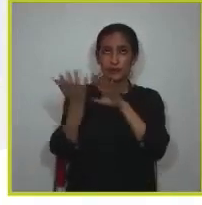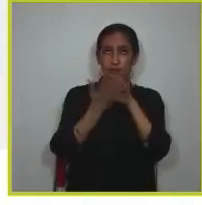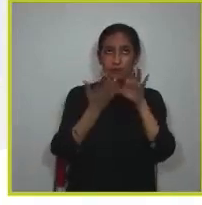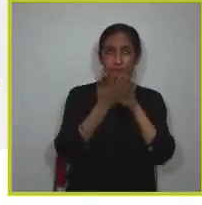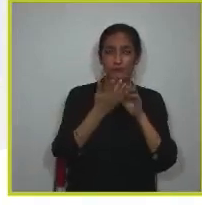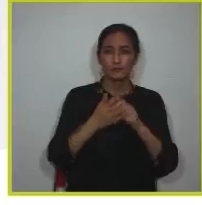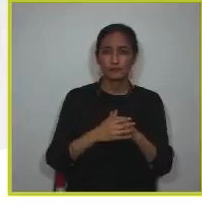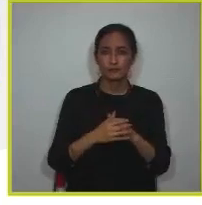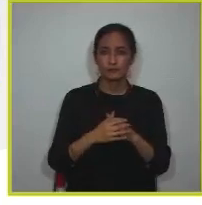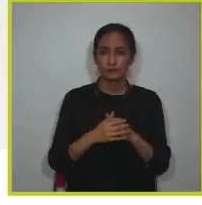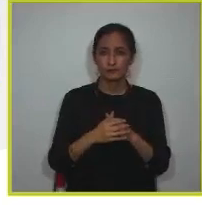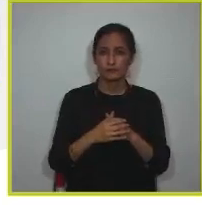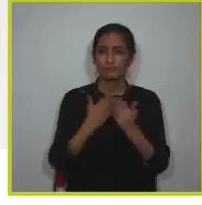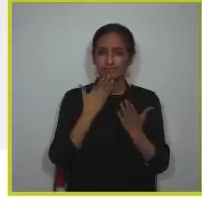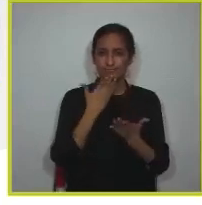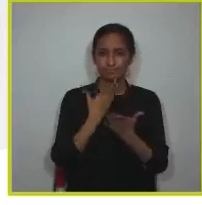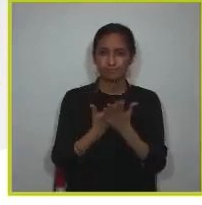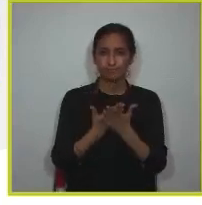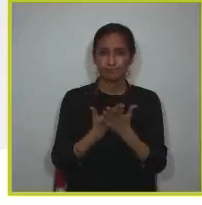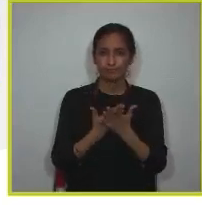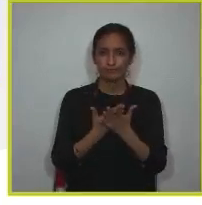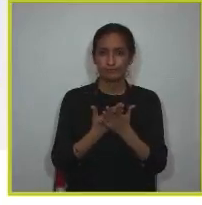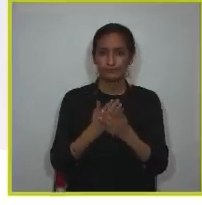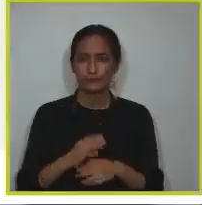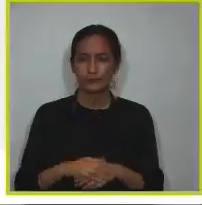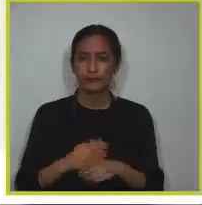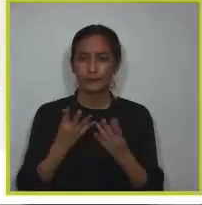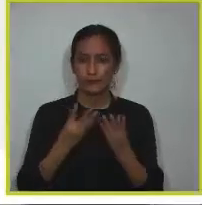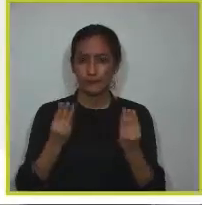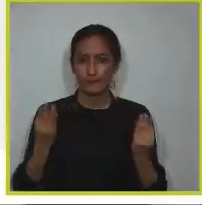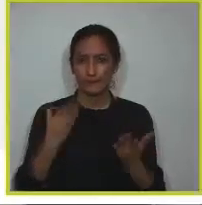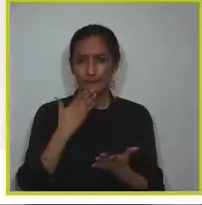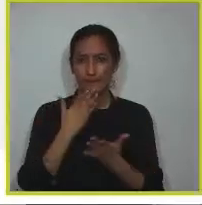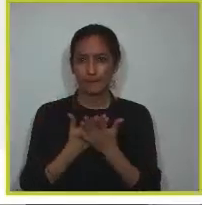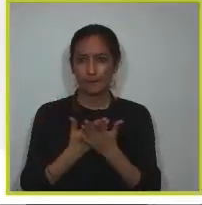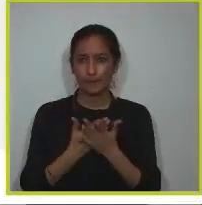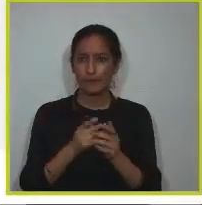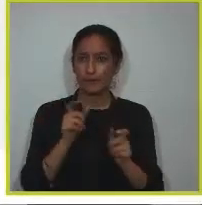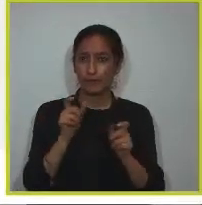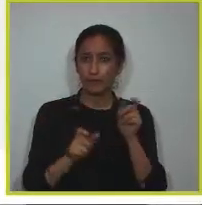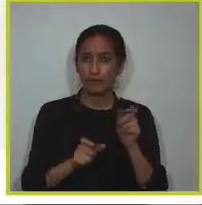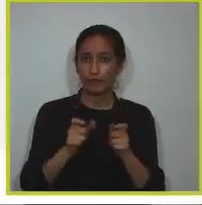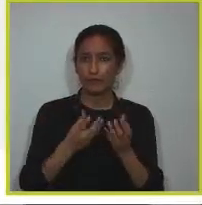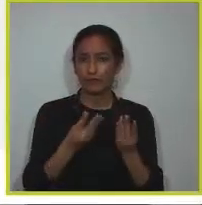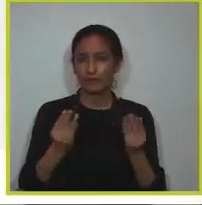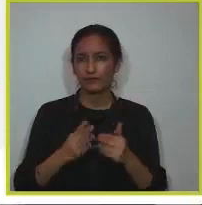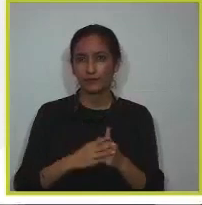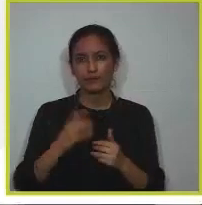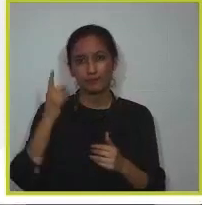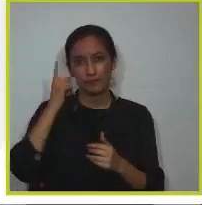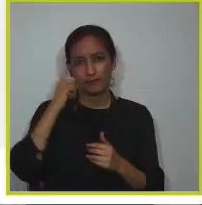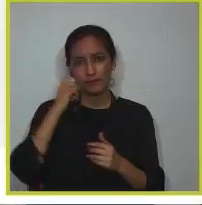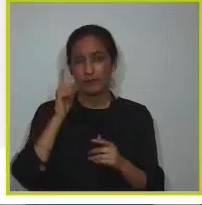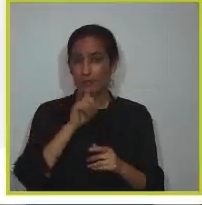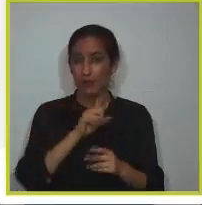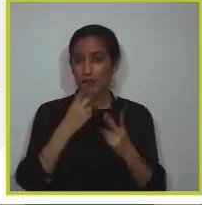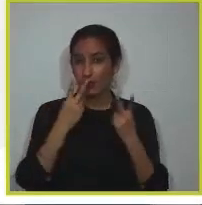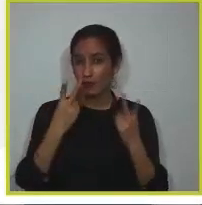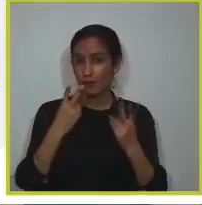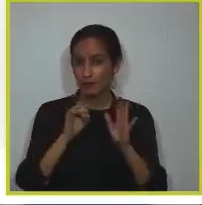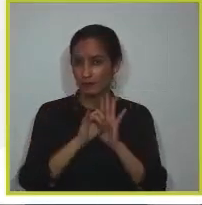fiscalizables Gracias con eso bueno Muchas gracias a los panelistas en realidad creo que acá podemos